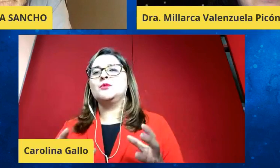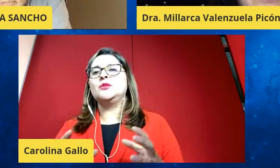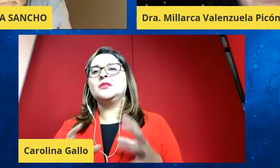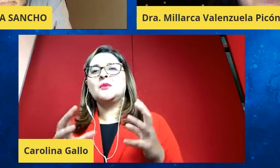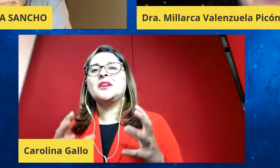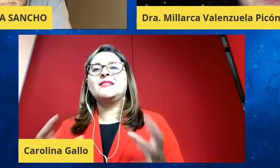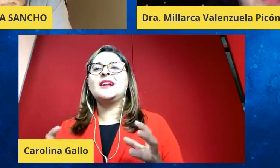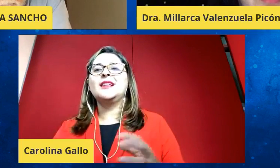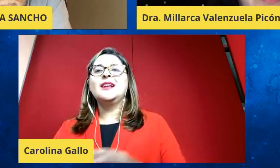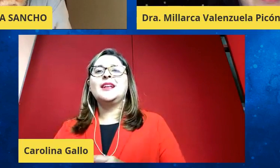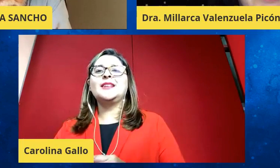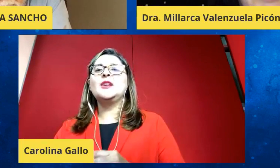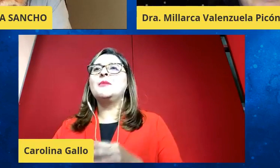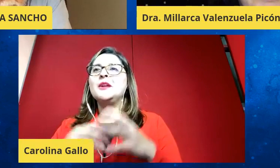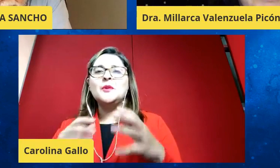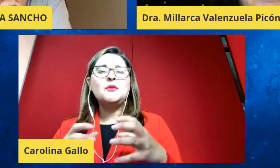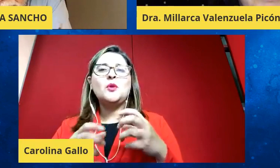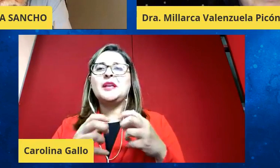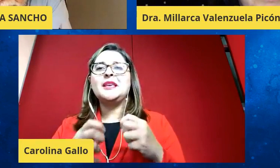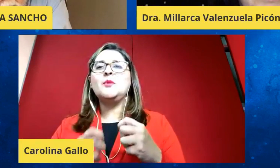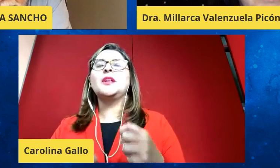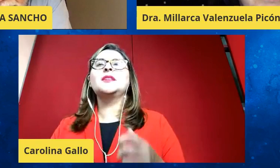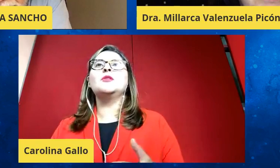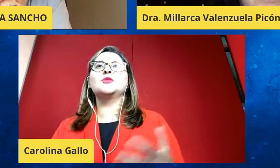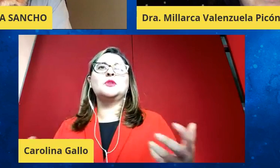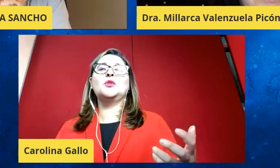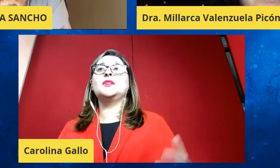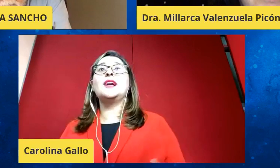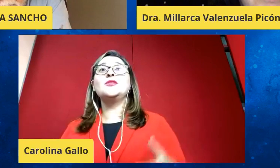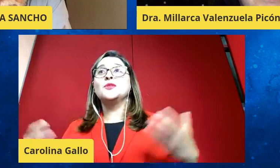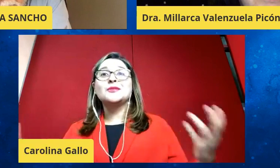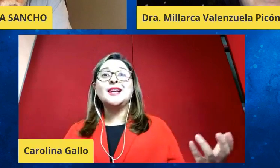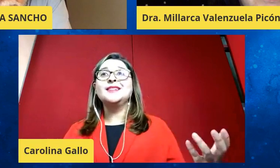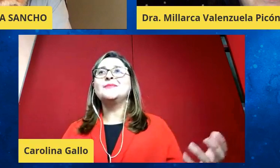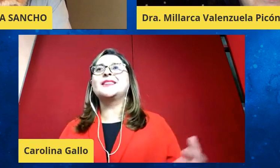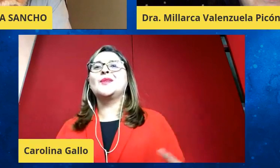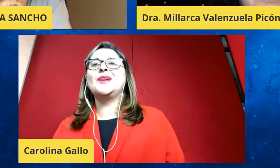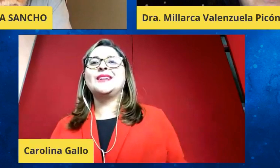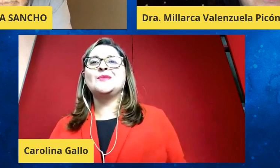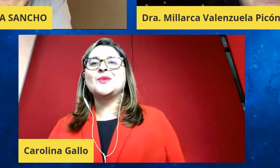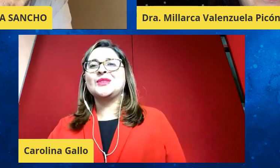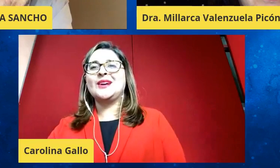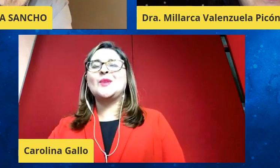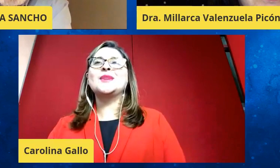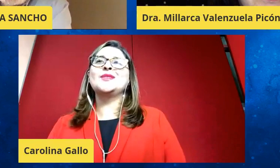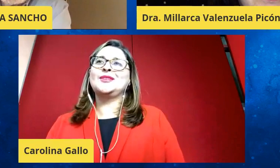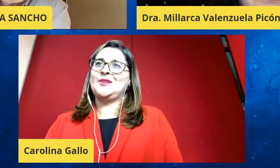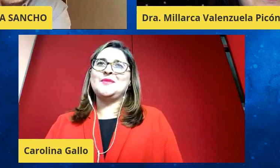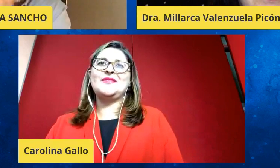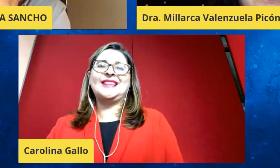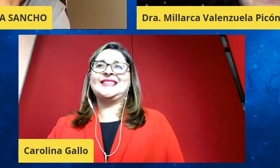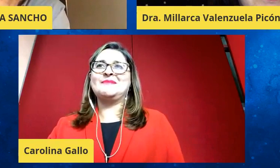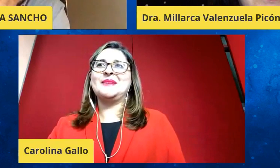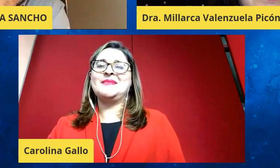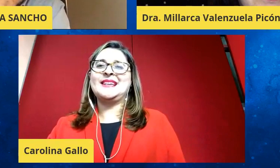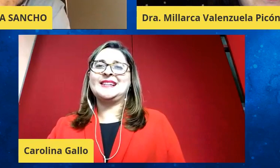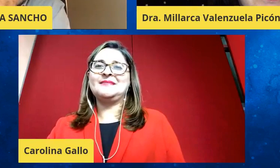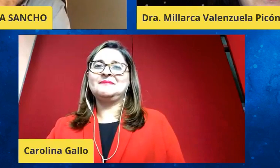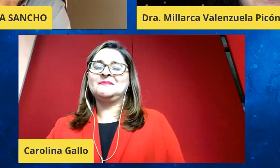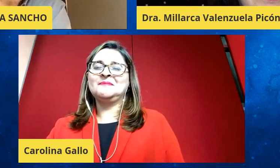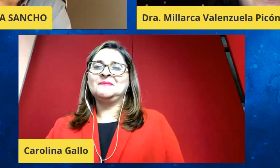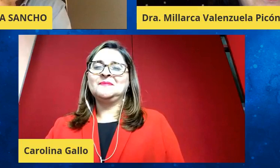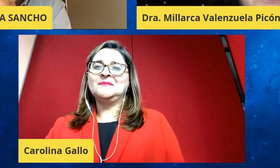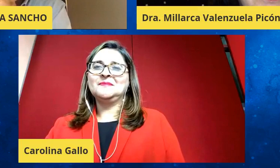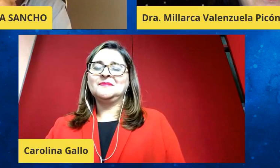qué estamos? Si tuviésemos que hablar de lo más nuevo, ¿en qué hemos estado, sobre todo este año tan particular y convulsionado como ha sido este 2020 también,